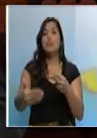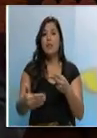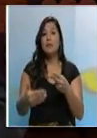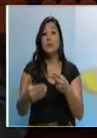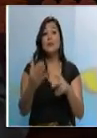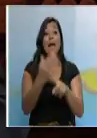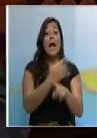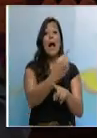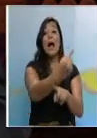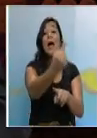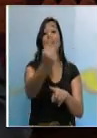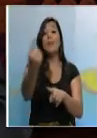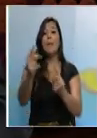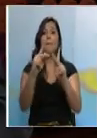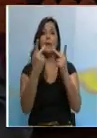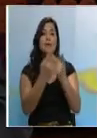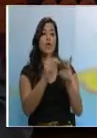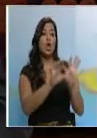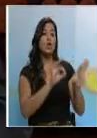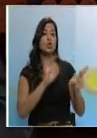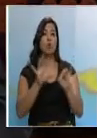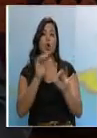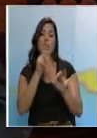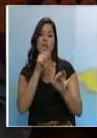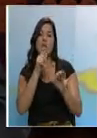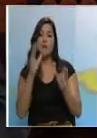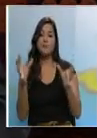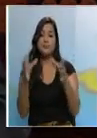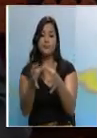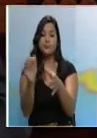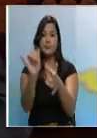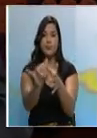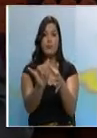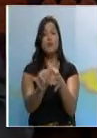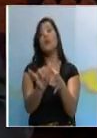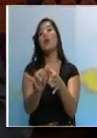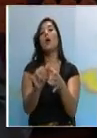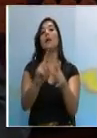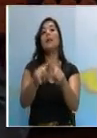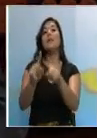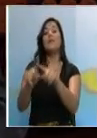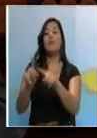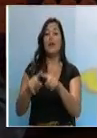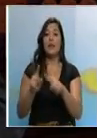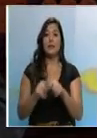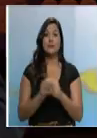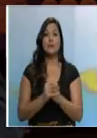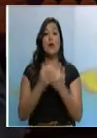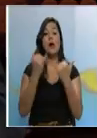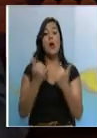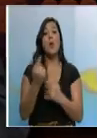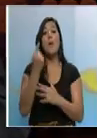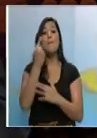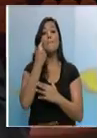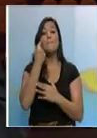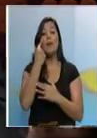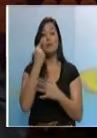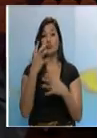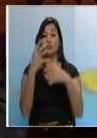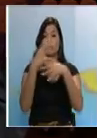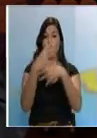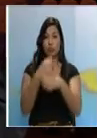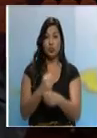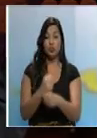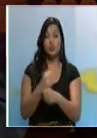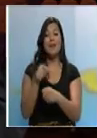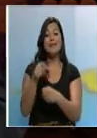este bloque, entonces cómo podrían quedar las candidaturas a los distintos puestos del directorio. Vamos a observar una nota que